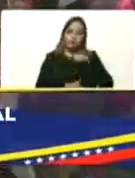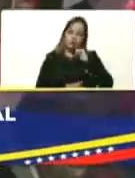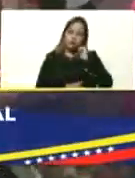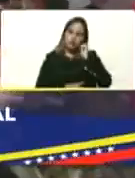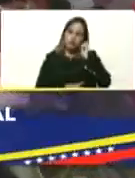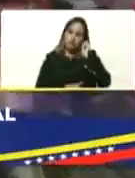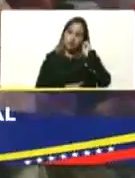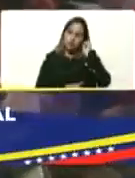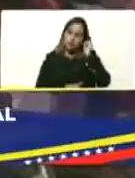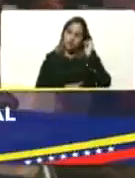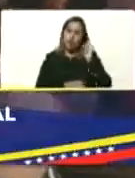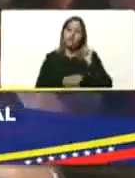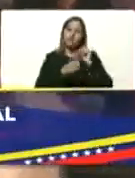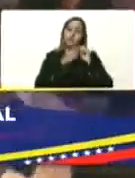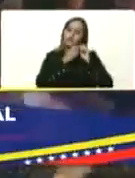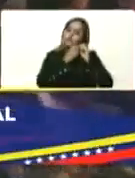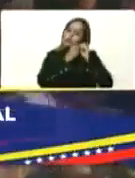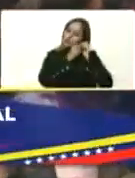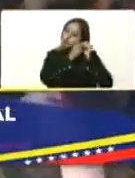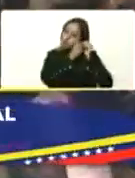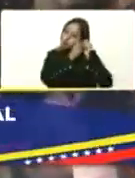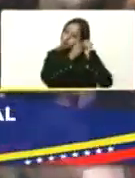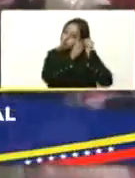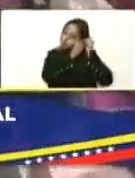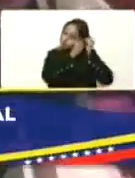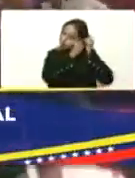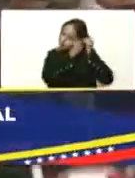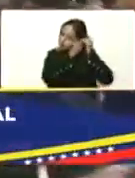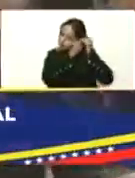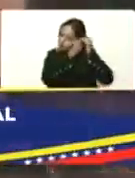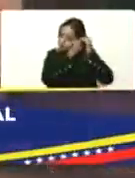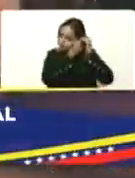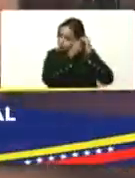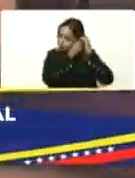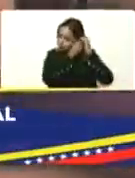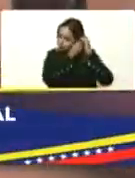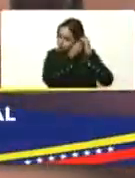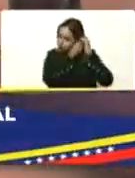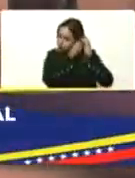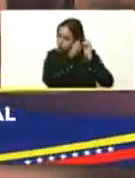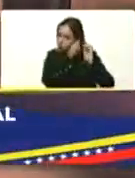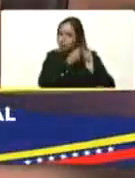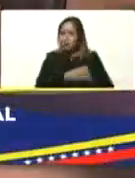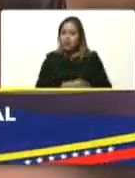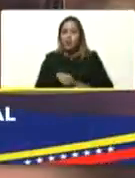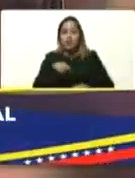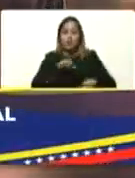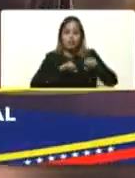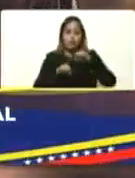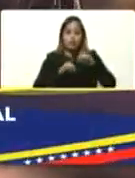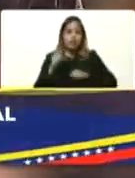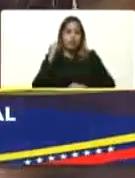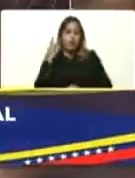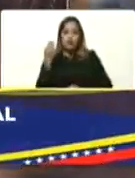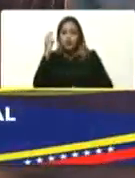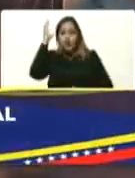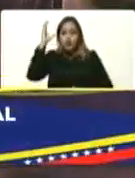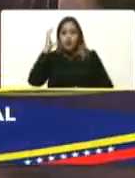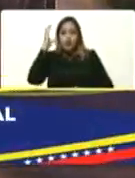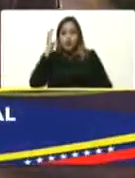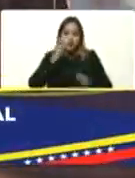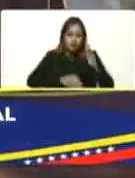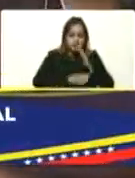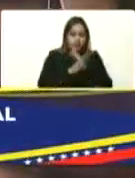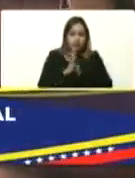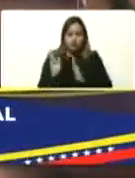La visión de este movimiento de mujeres que además muy consciente se ha movilizado